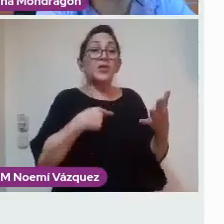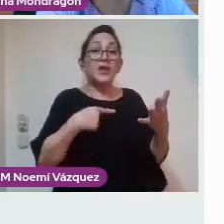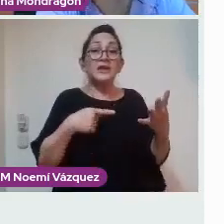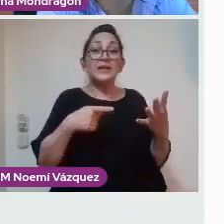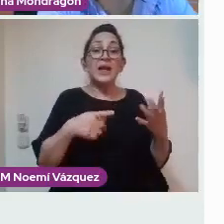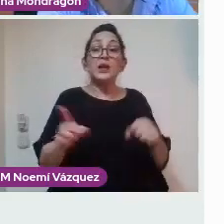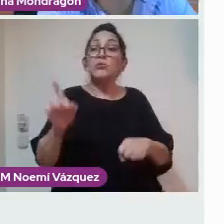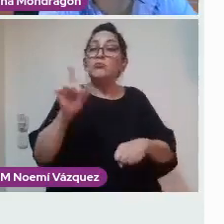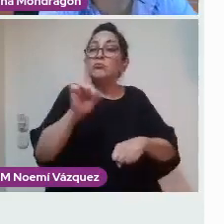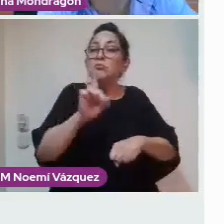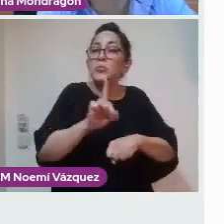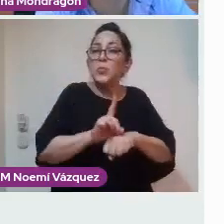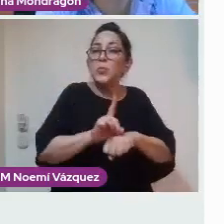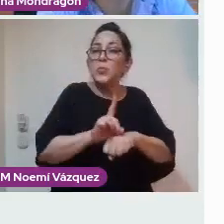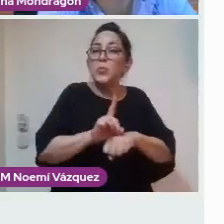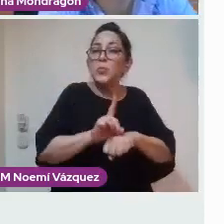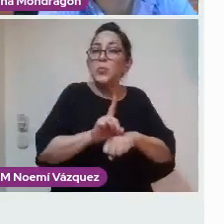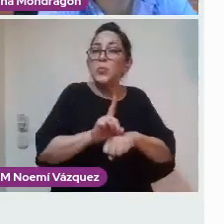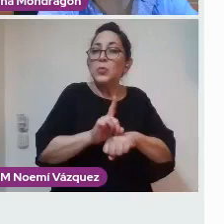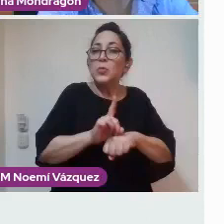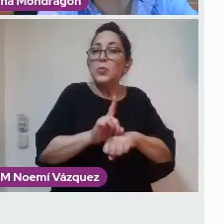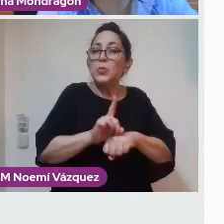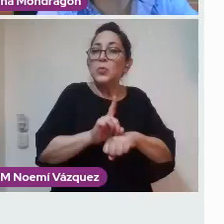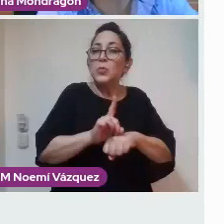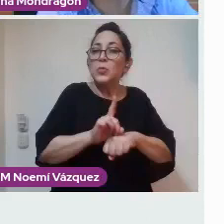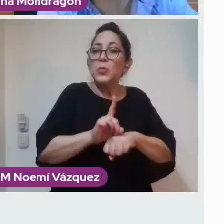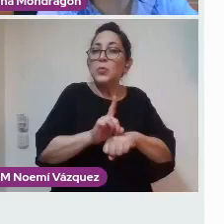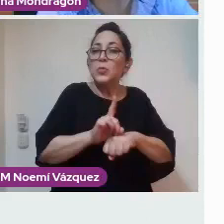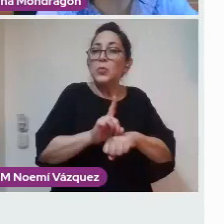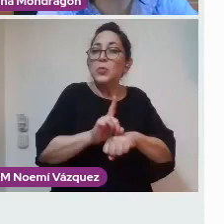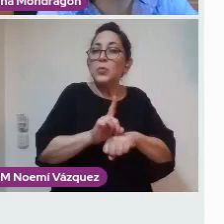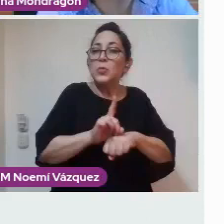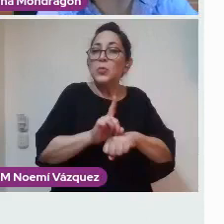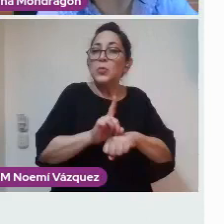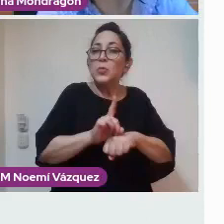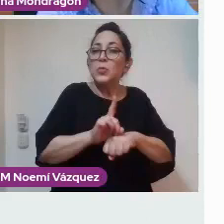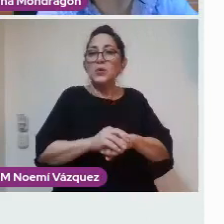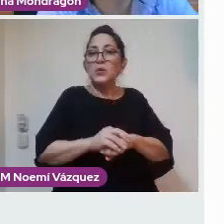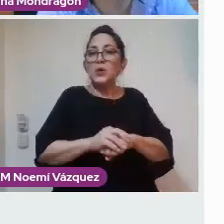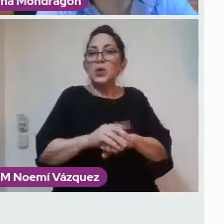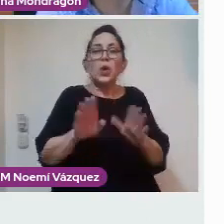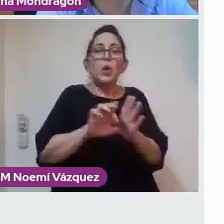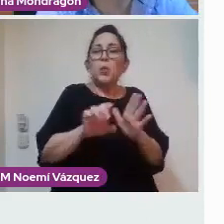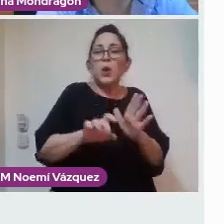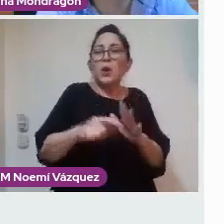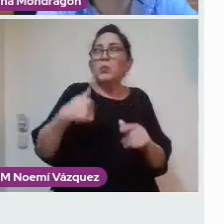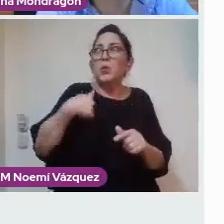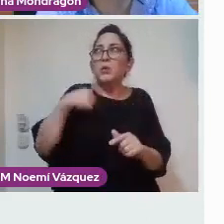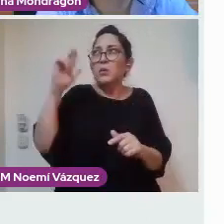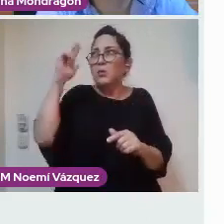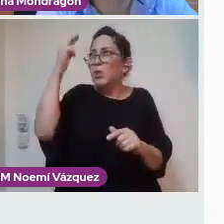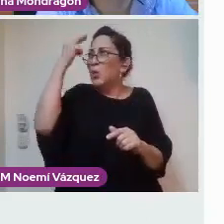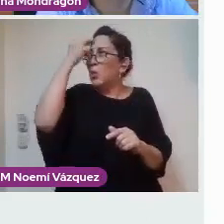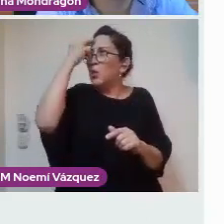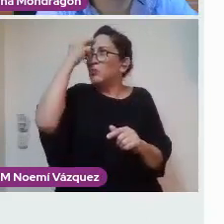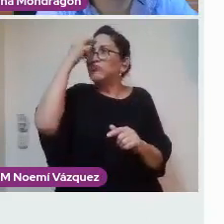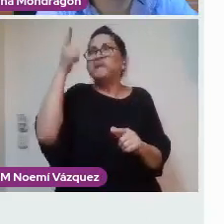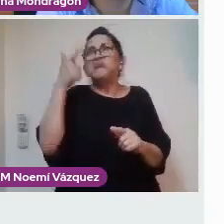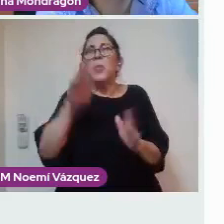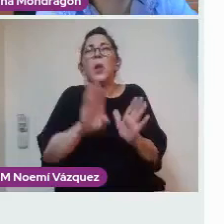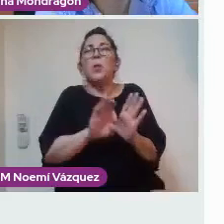decir, no sé, en este momento solamente recuerdo, ¿no? Y pienso en un ejemplo en